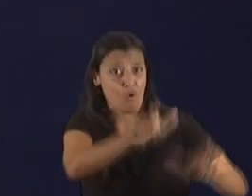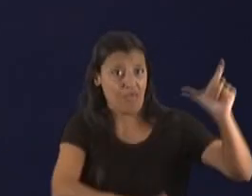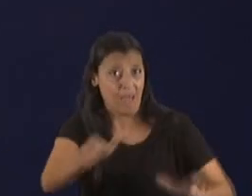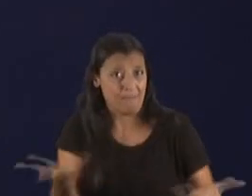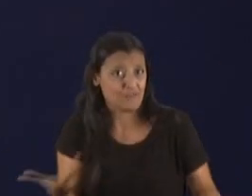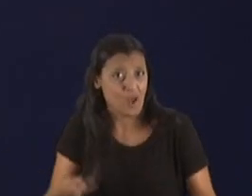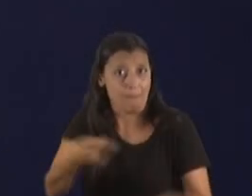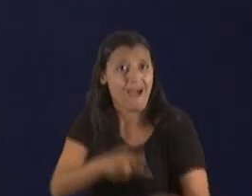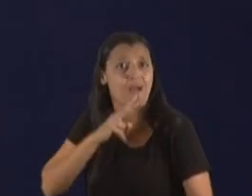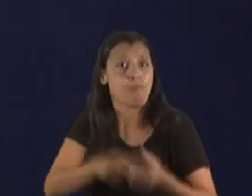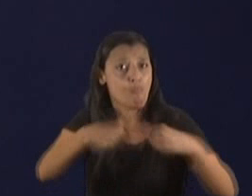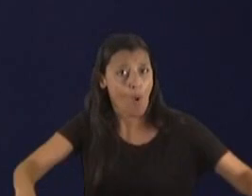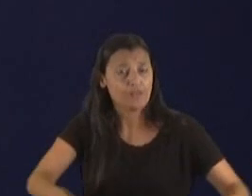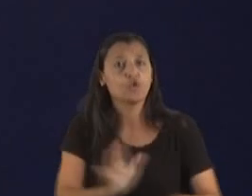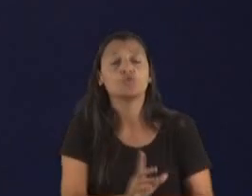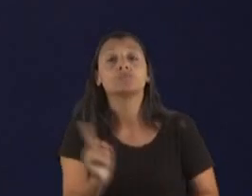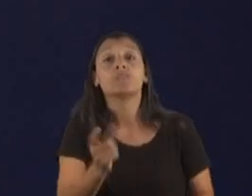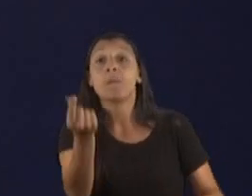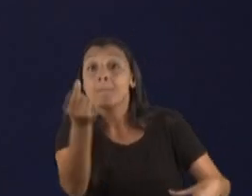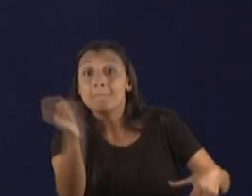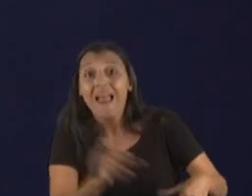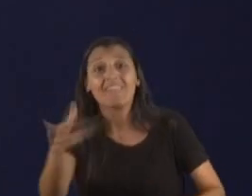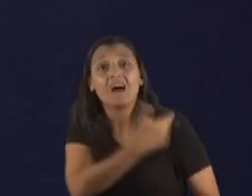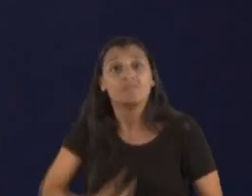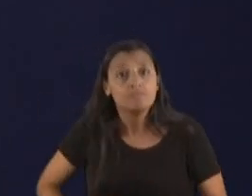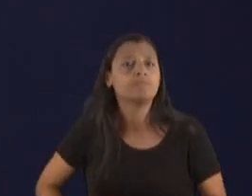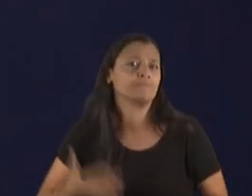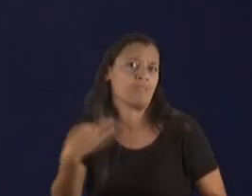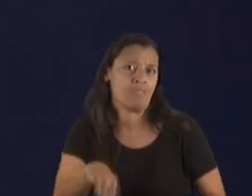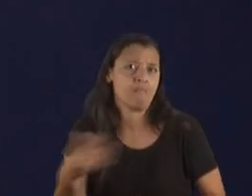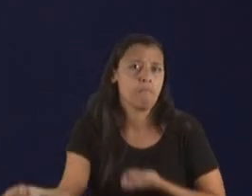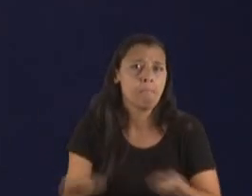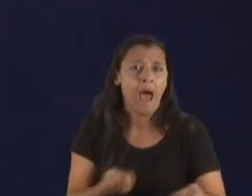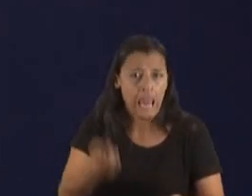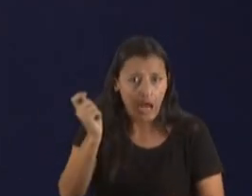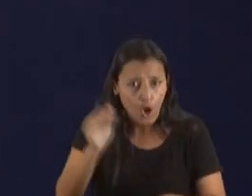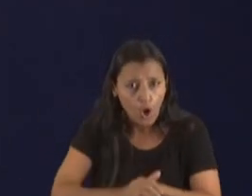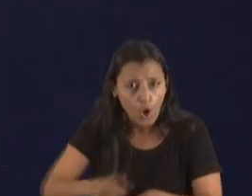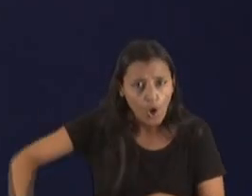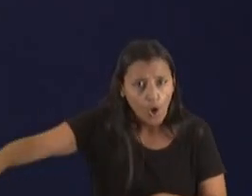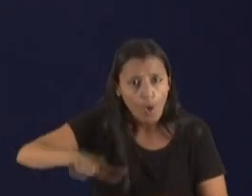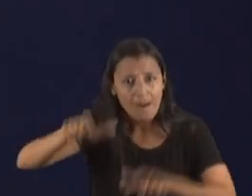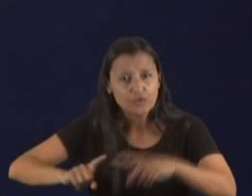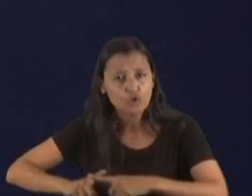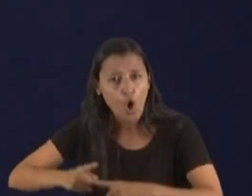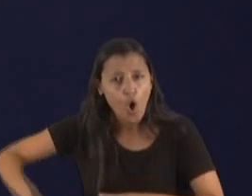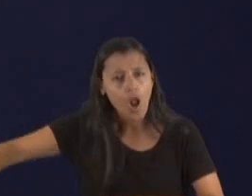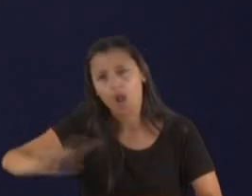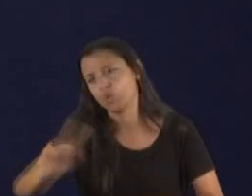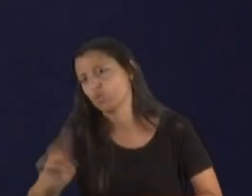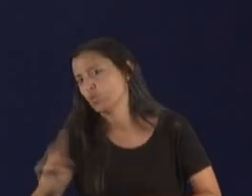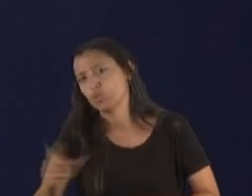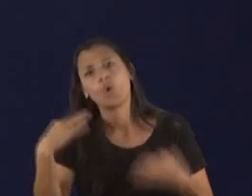razón para que fondos públicos sean utilizados por funcionarios públicos sin el grado